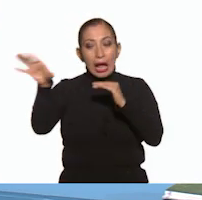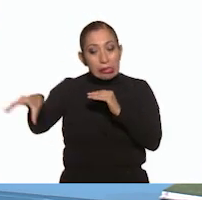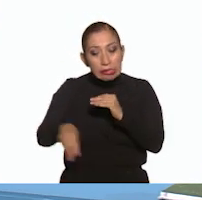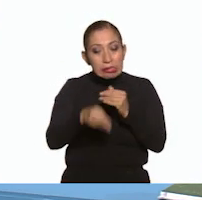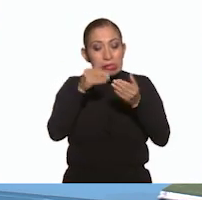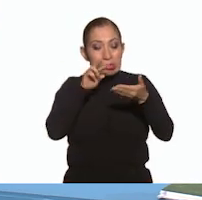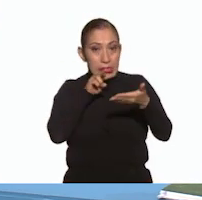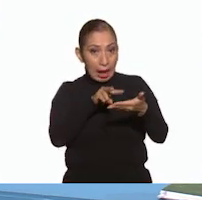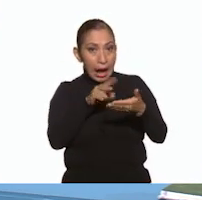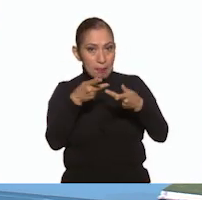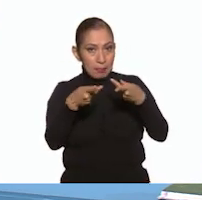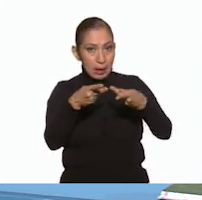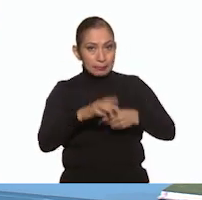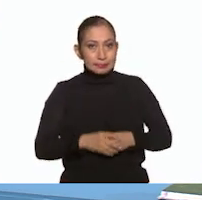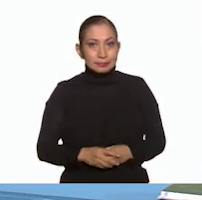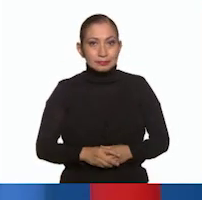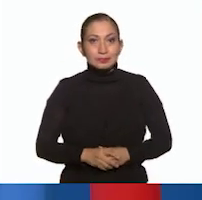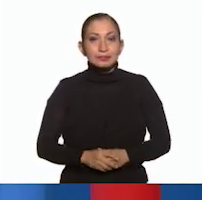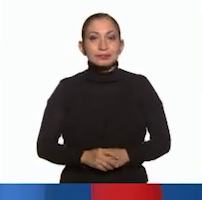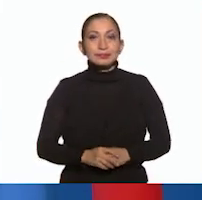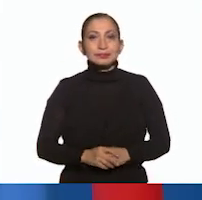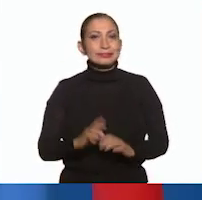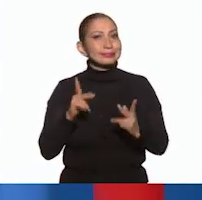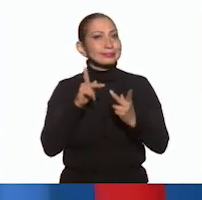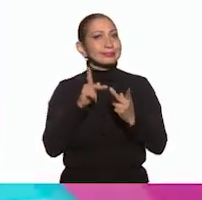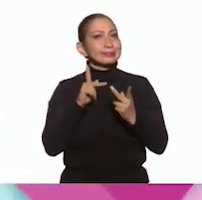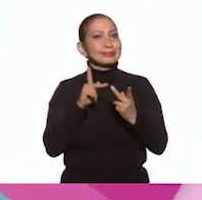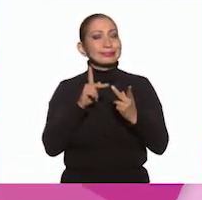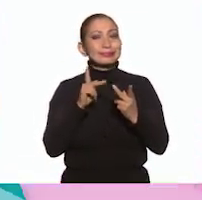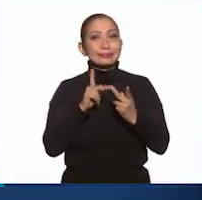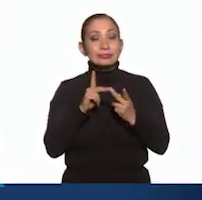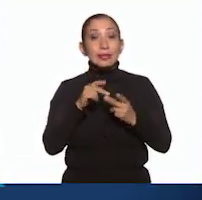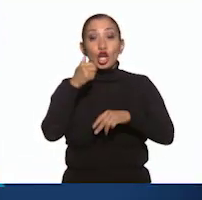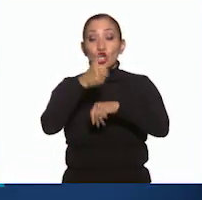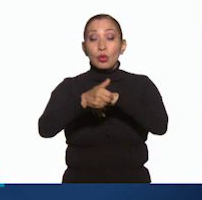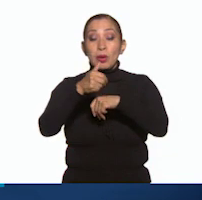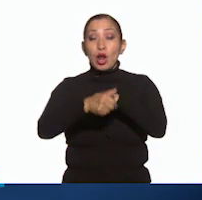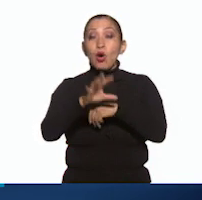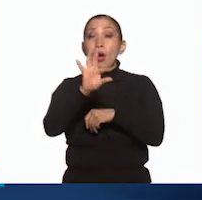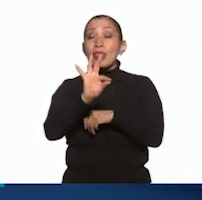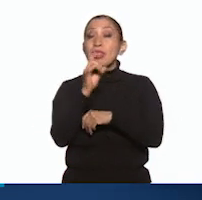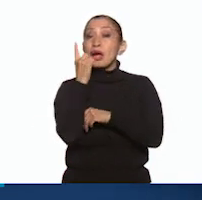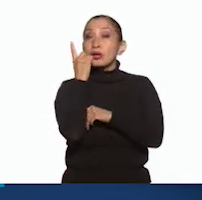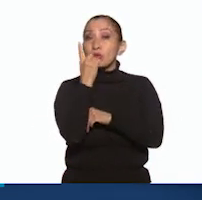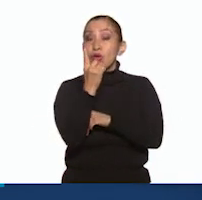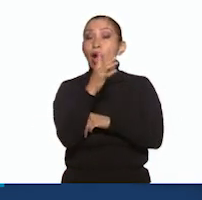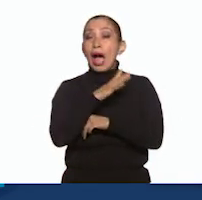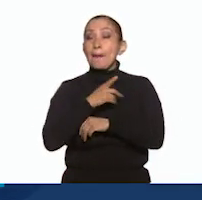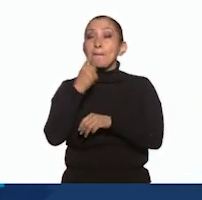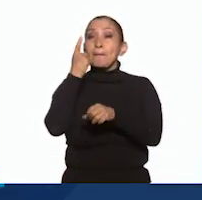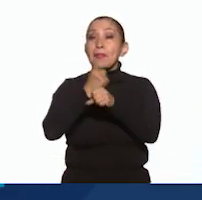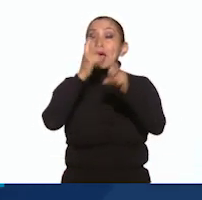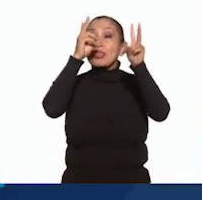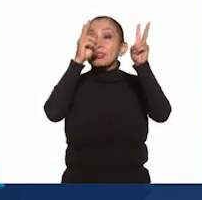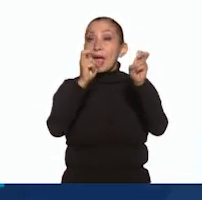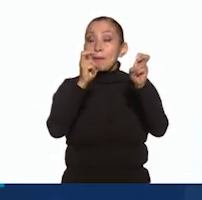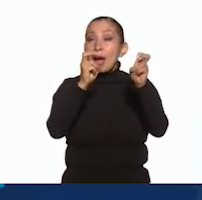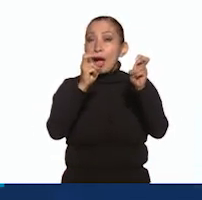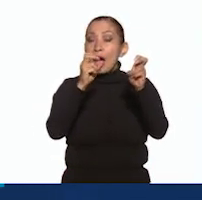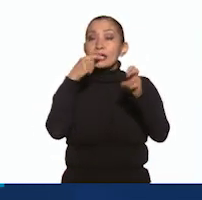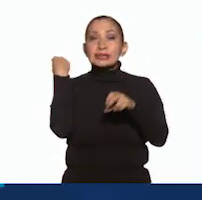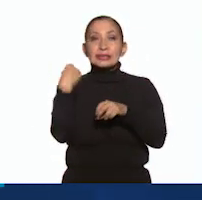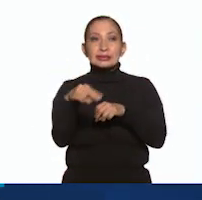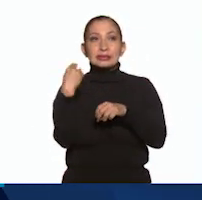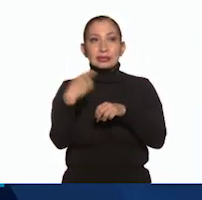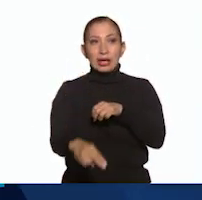lo tienen a la mano. Perfecto. En la página 41 viene el primer tema del bloque, que